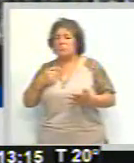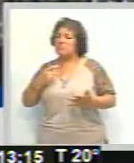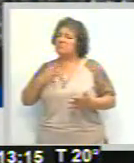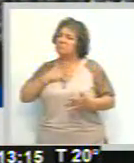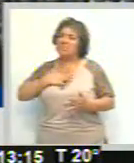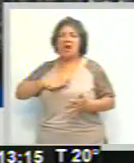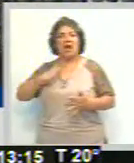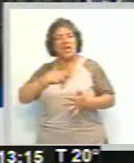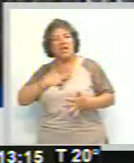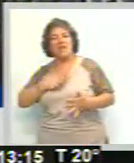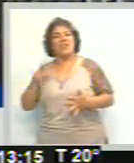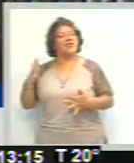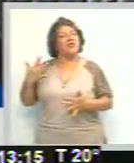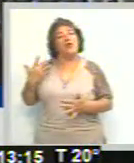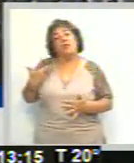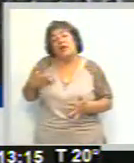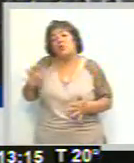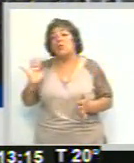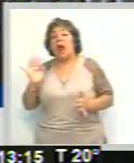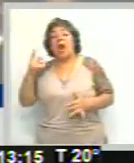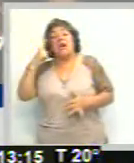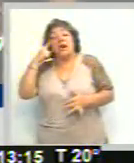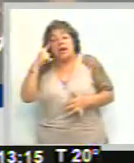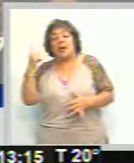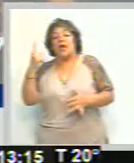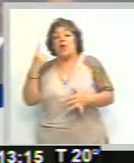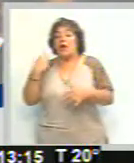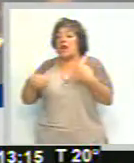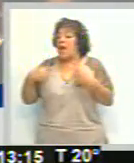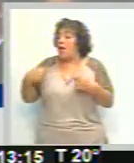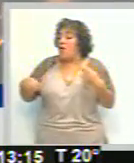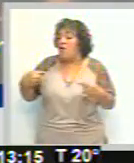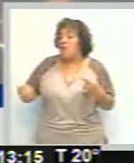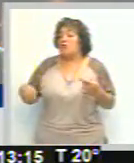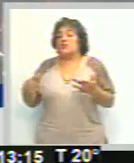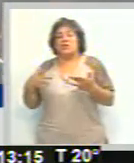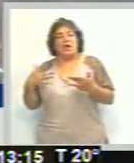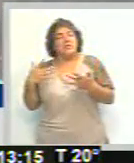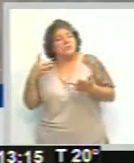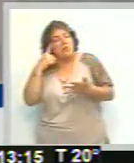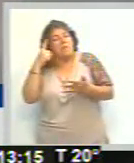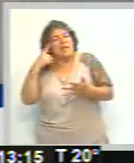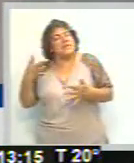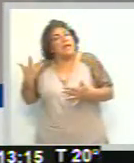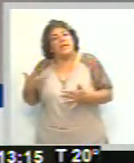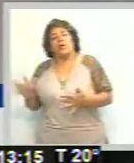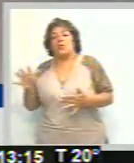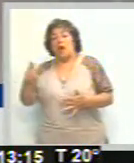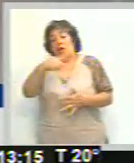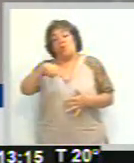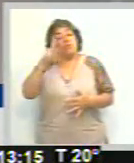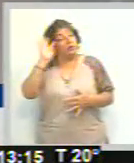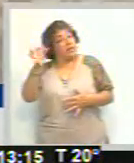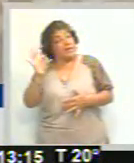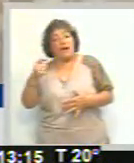tranquila, muy natural. Creo que las cosas se han mucho mejor cuando uno se las toma naturalmente. Como ustedes saben, yo no soy